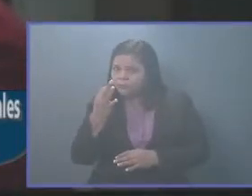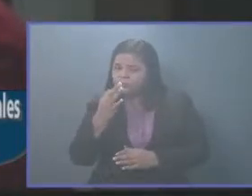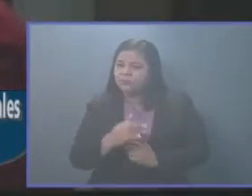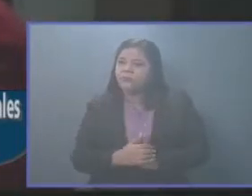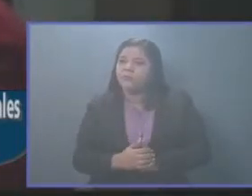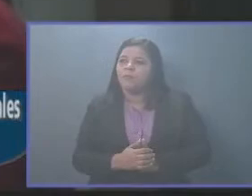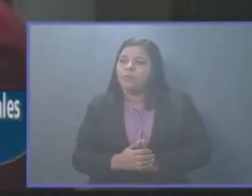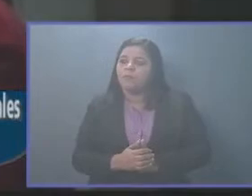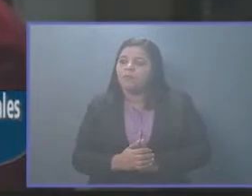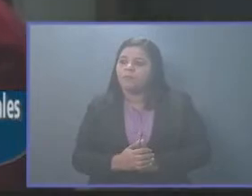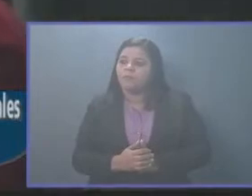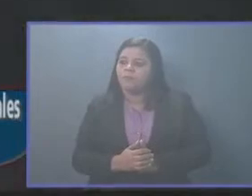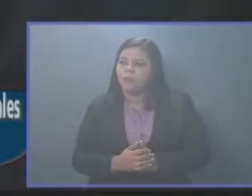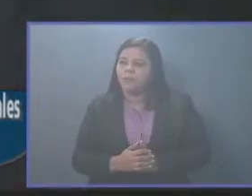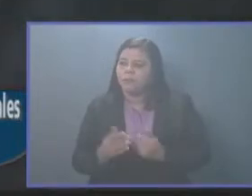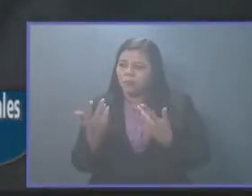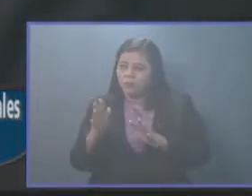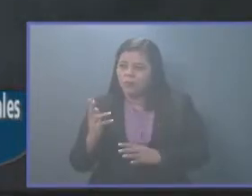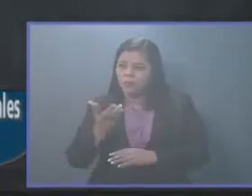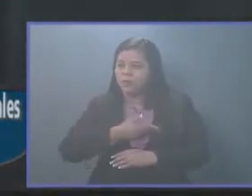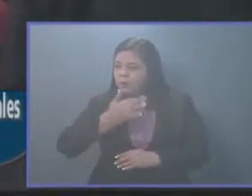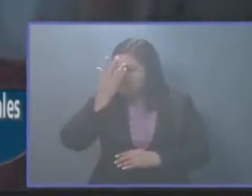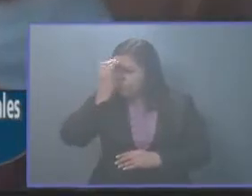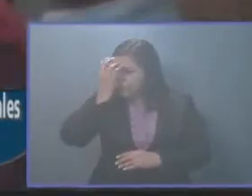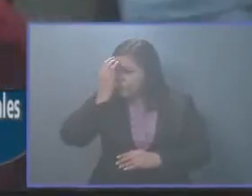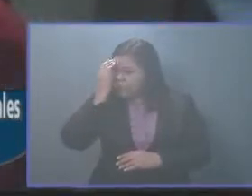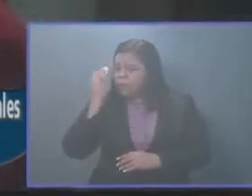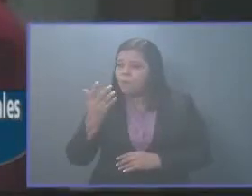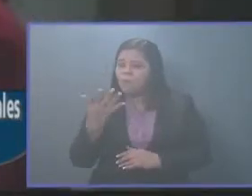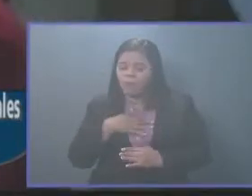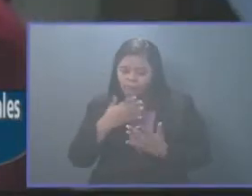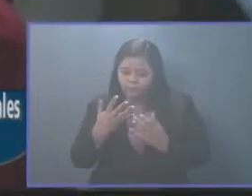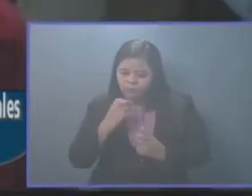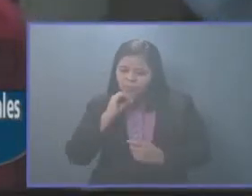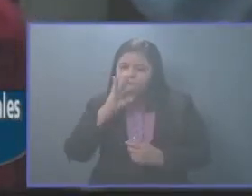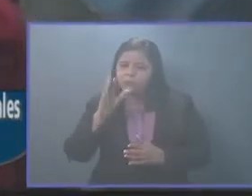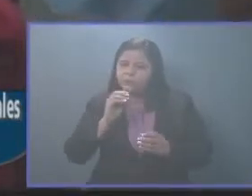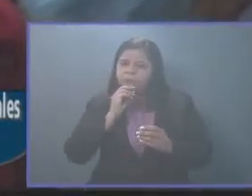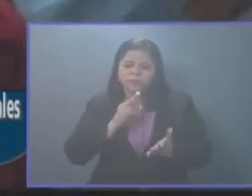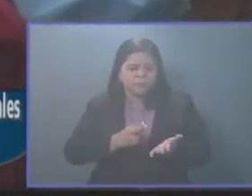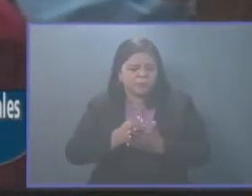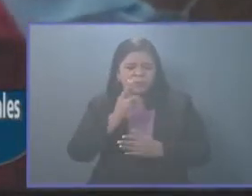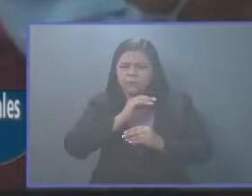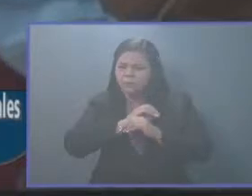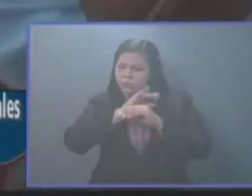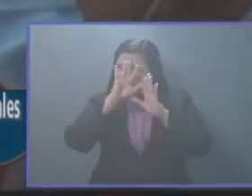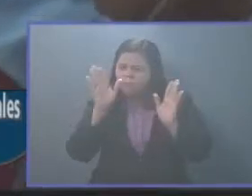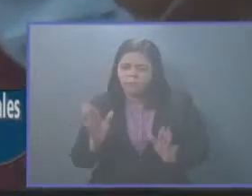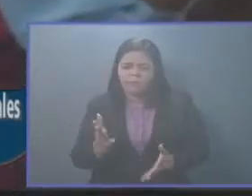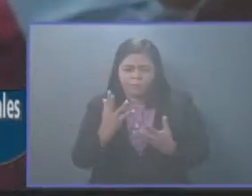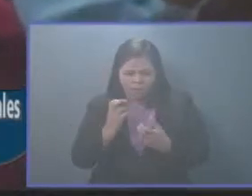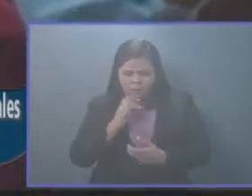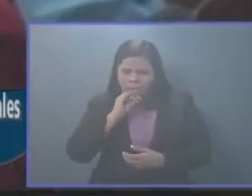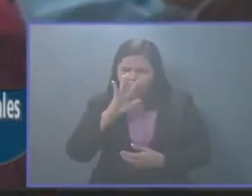da esa preocupación, y yo se los comento con toda sinceridad, porque